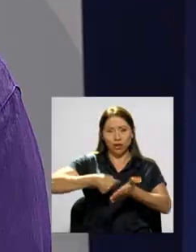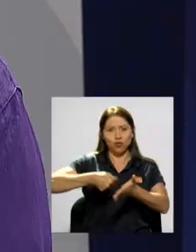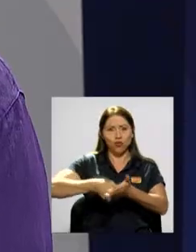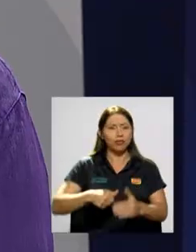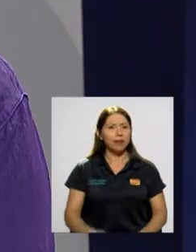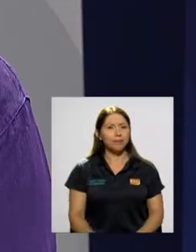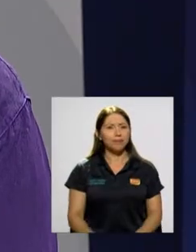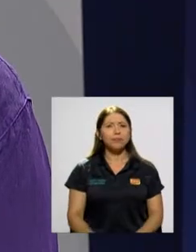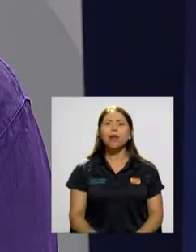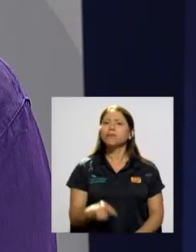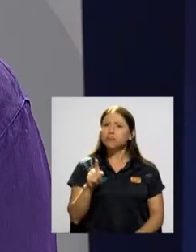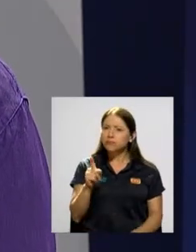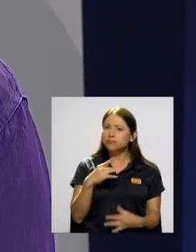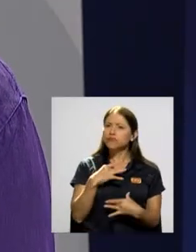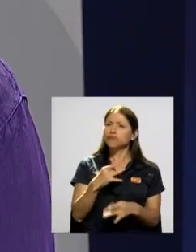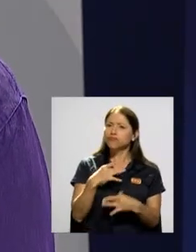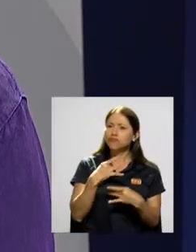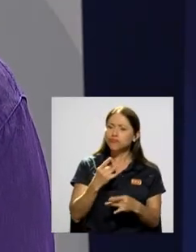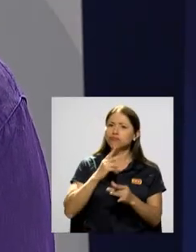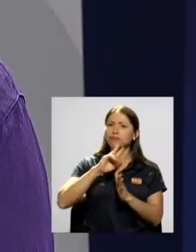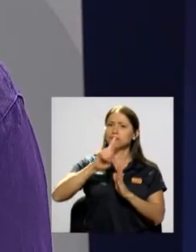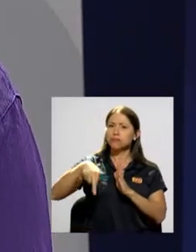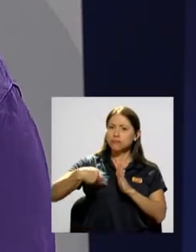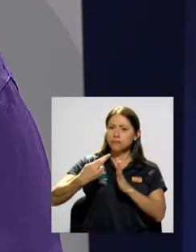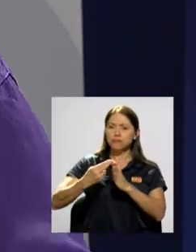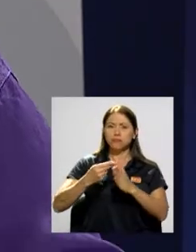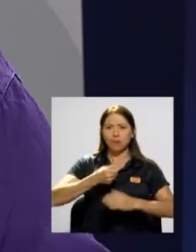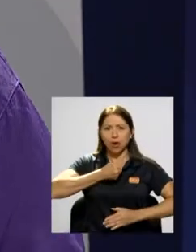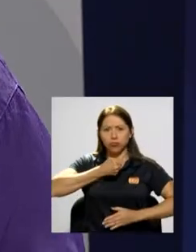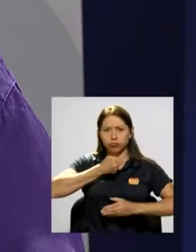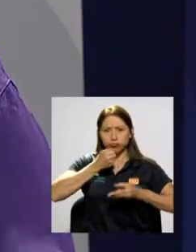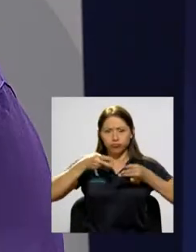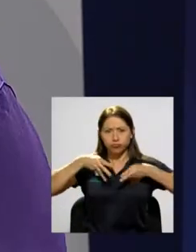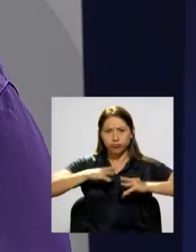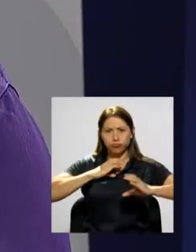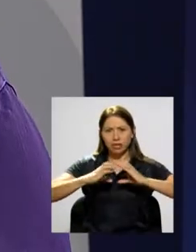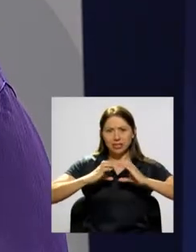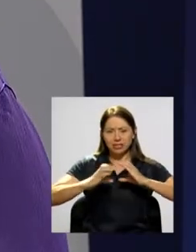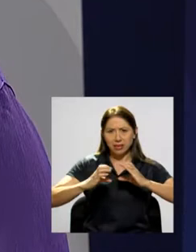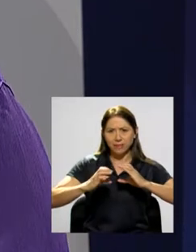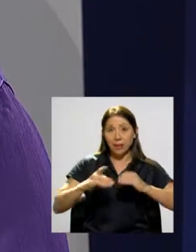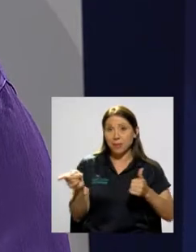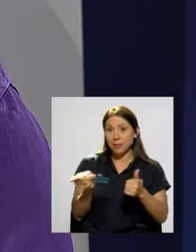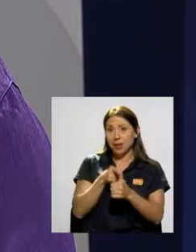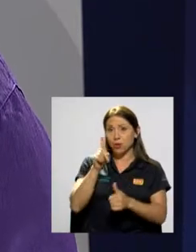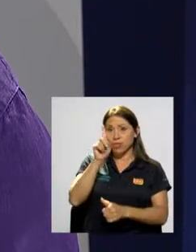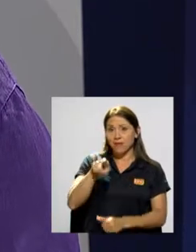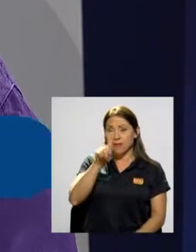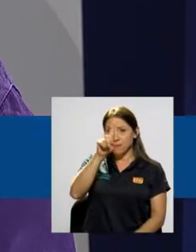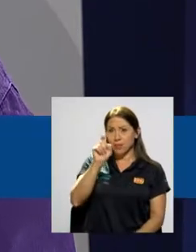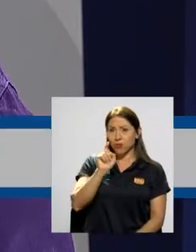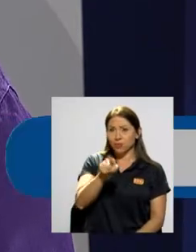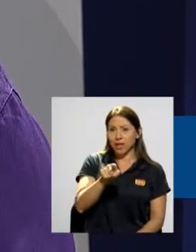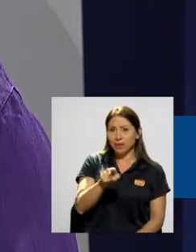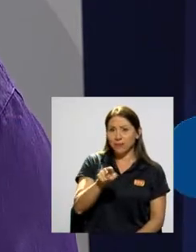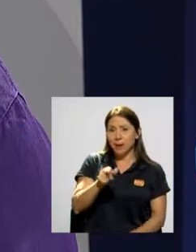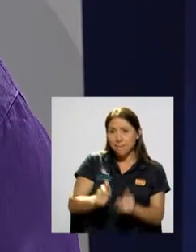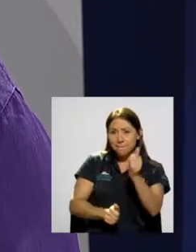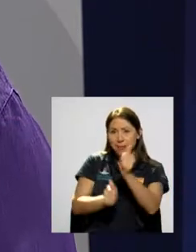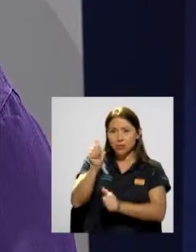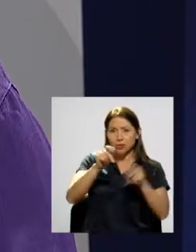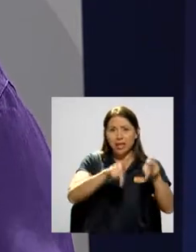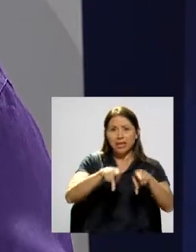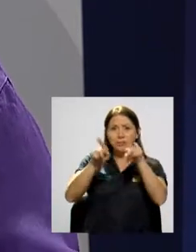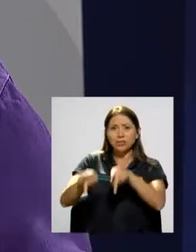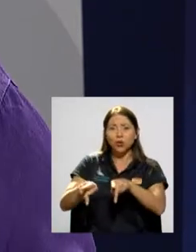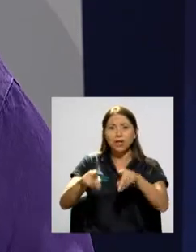mí me parece muy interesante el papel que ha tenido la prensa. Como ya sabemos, lo primero que hay que preguntarnos acá es cómo se informan la mayoría de las